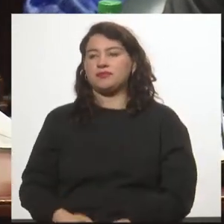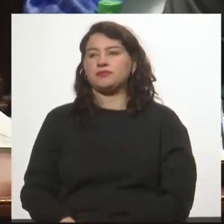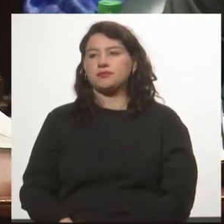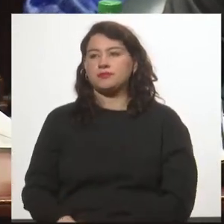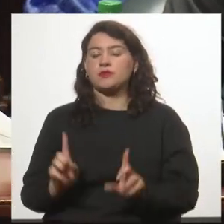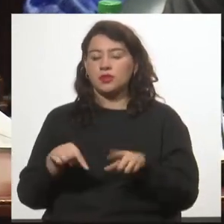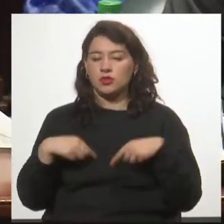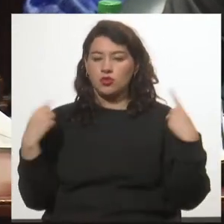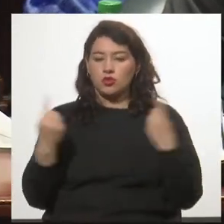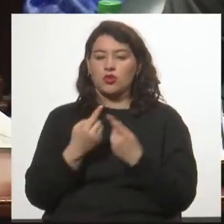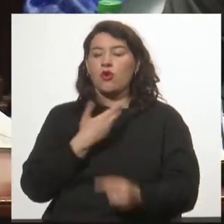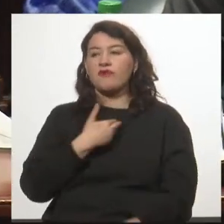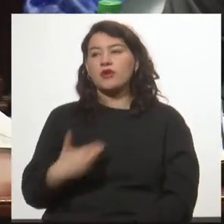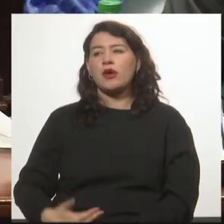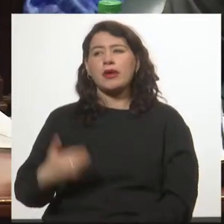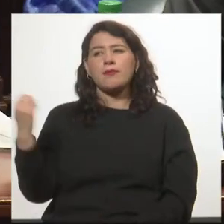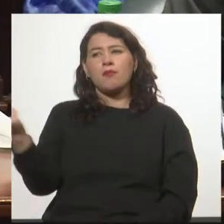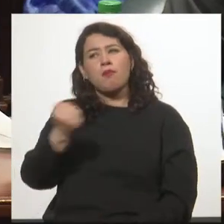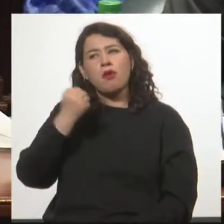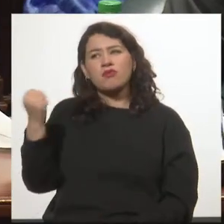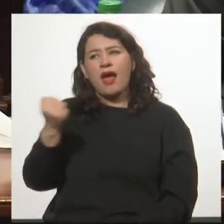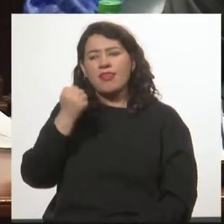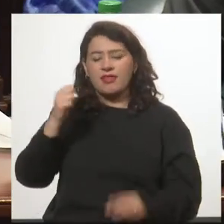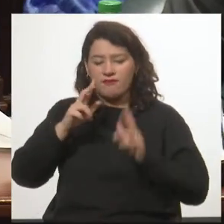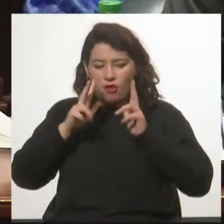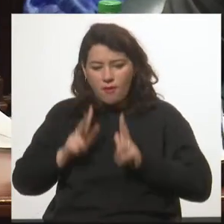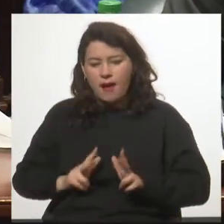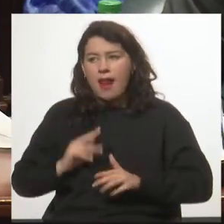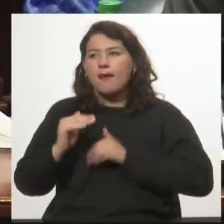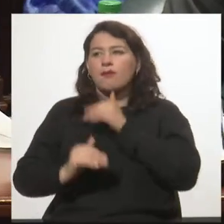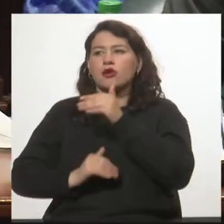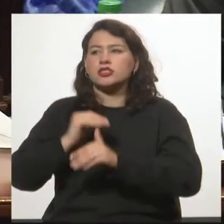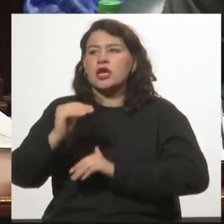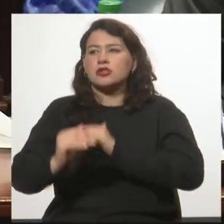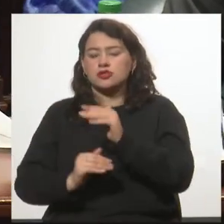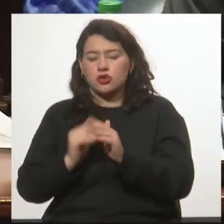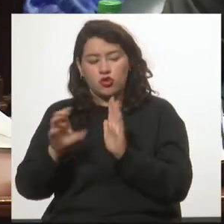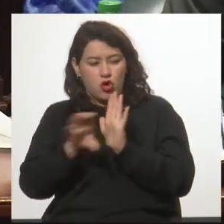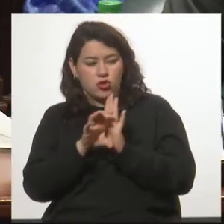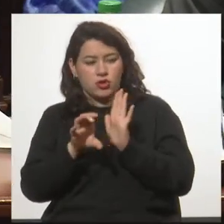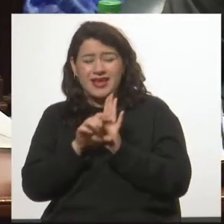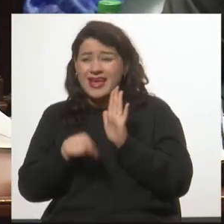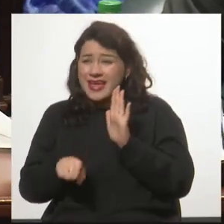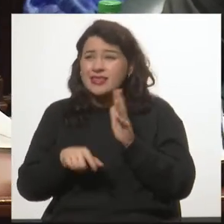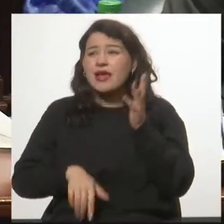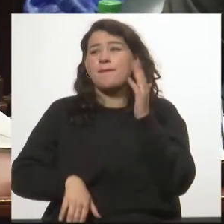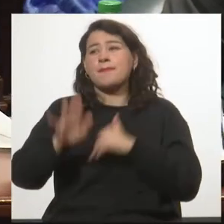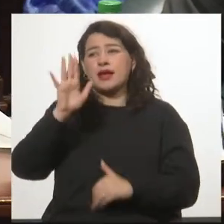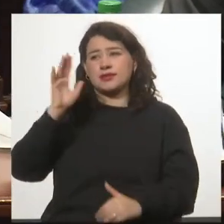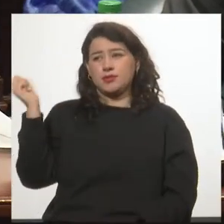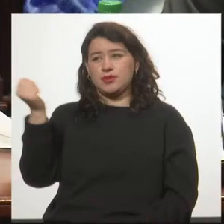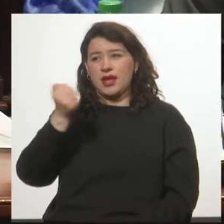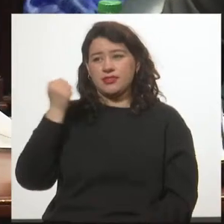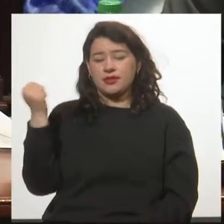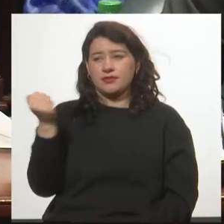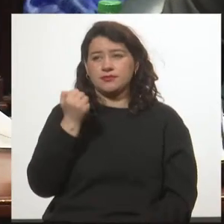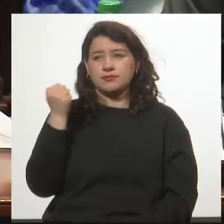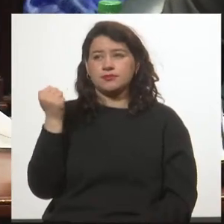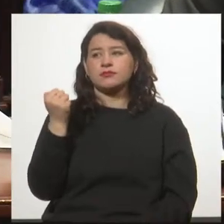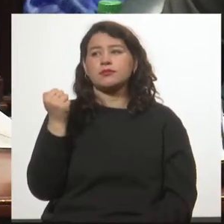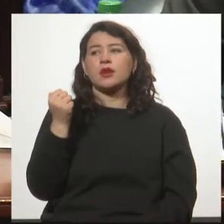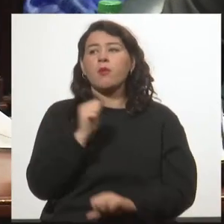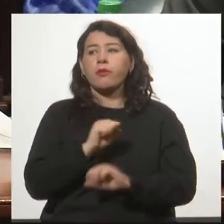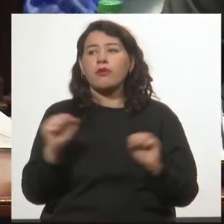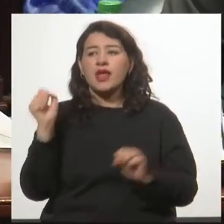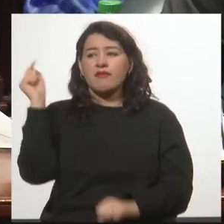nuestro gobierno valora mucho los mecanismos institucionales y este sin duda es uno de los más importantes y poder